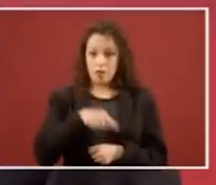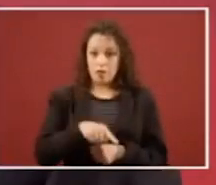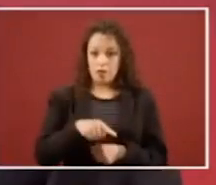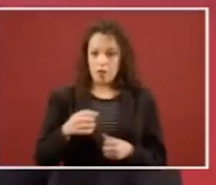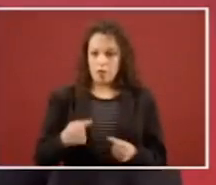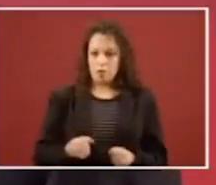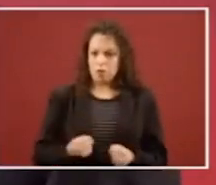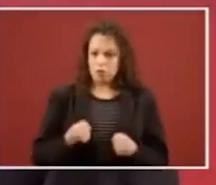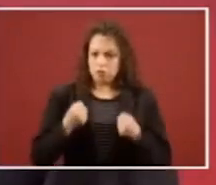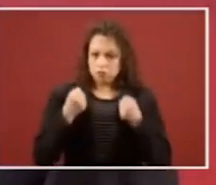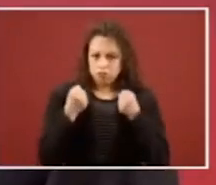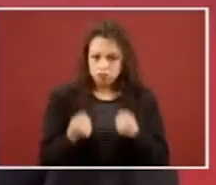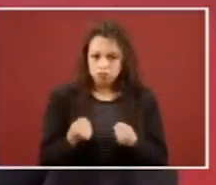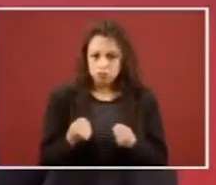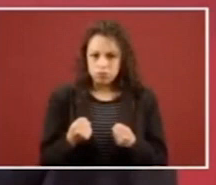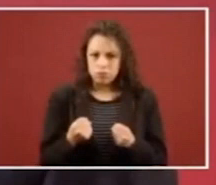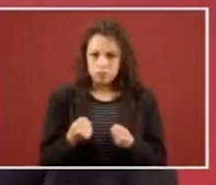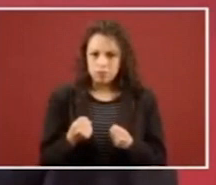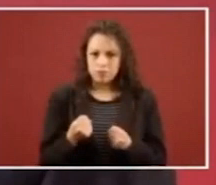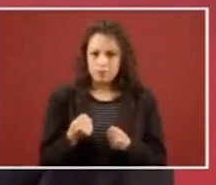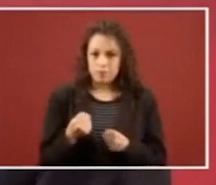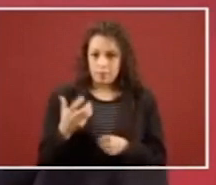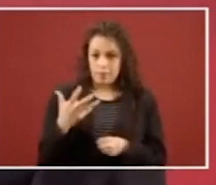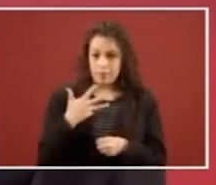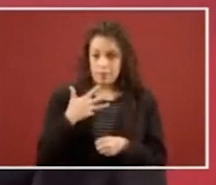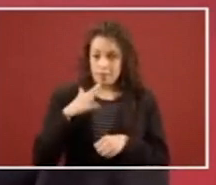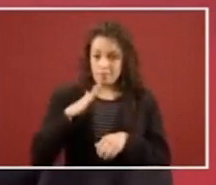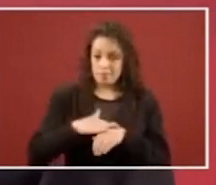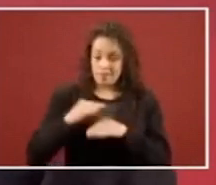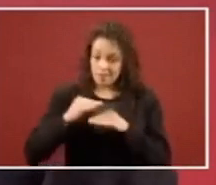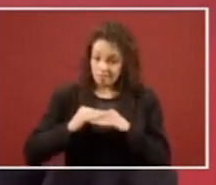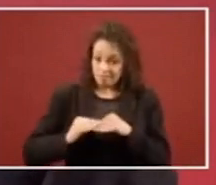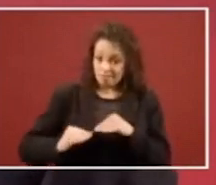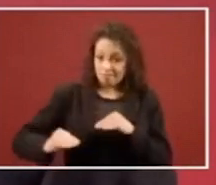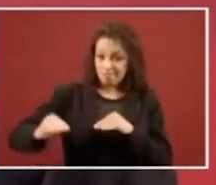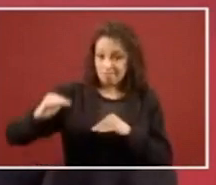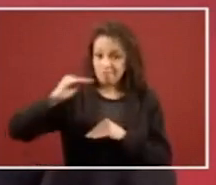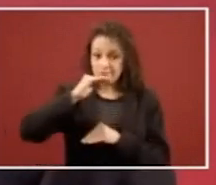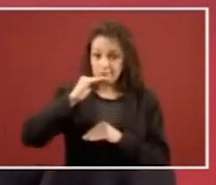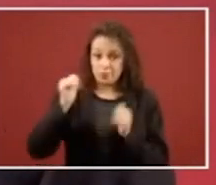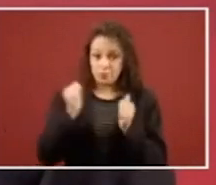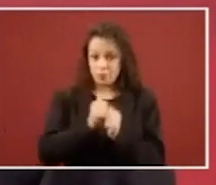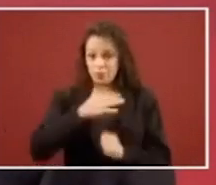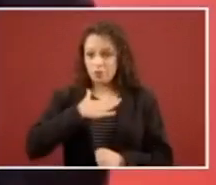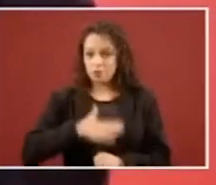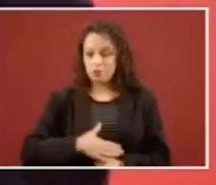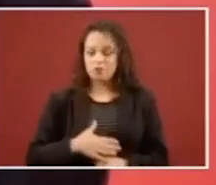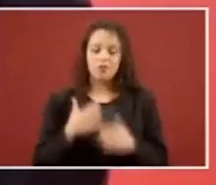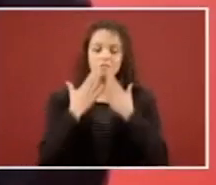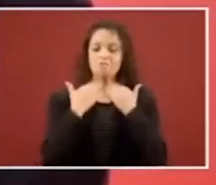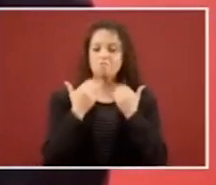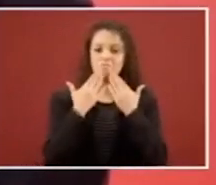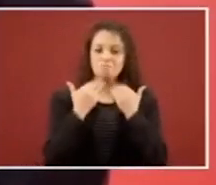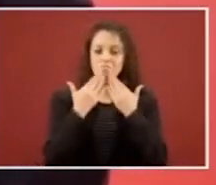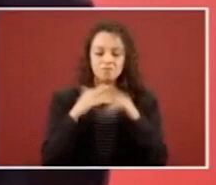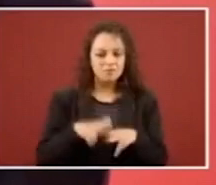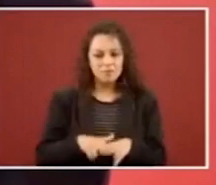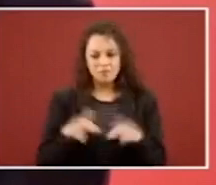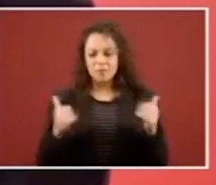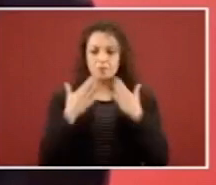que esté por encima de la justicia, ningún poder.